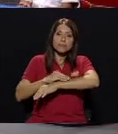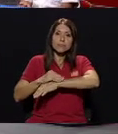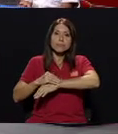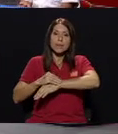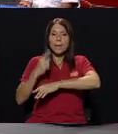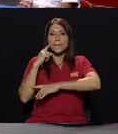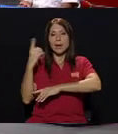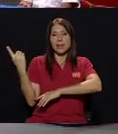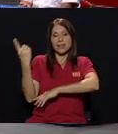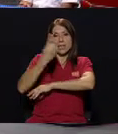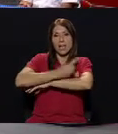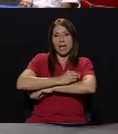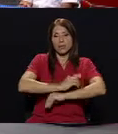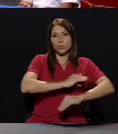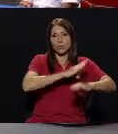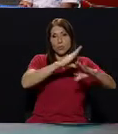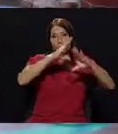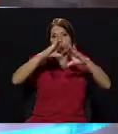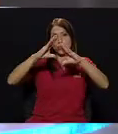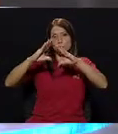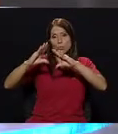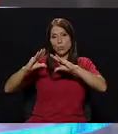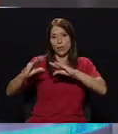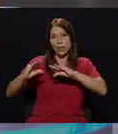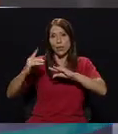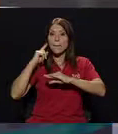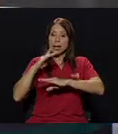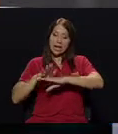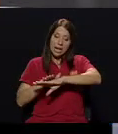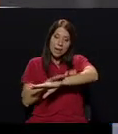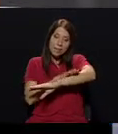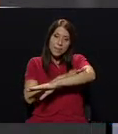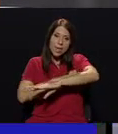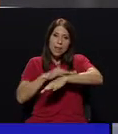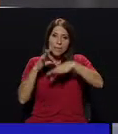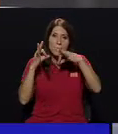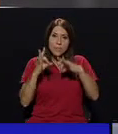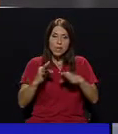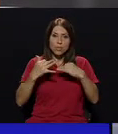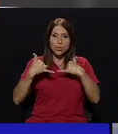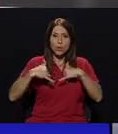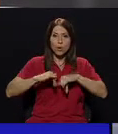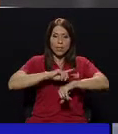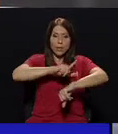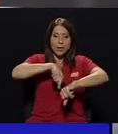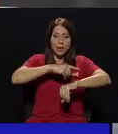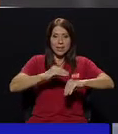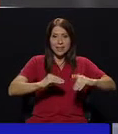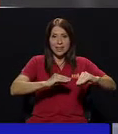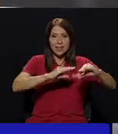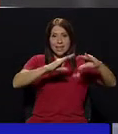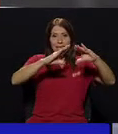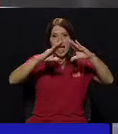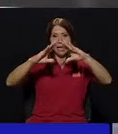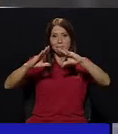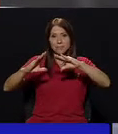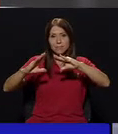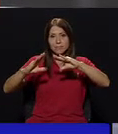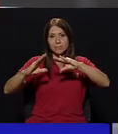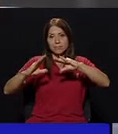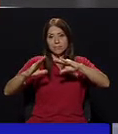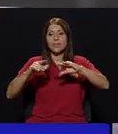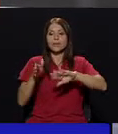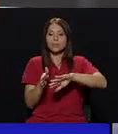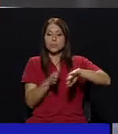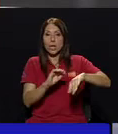digamos, que para el día, es realmente para tener la piel bien durante el día. Y esta otra,